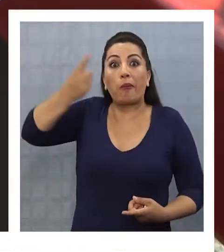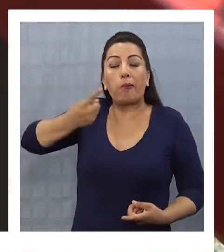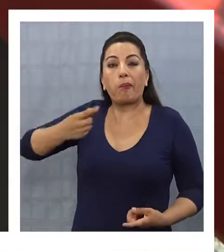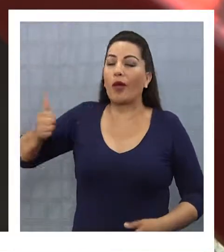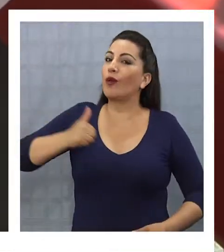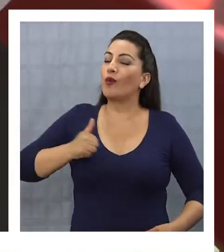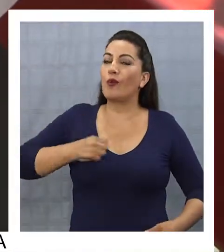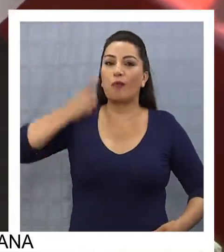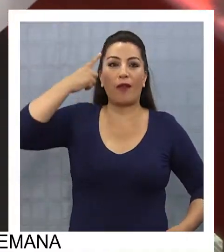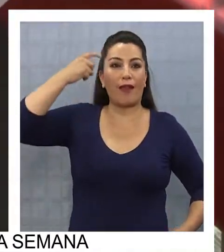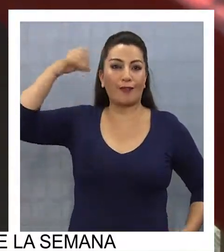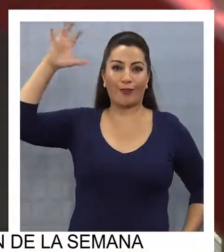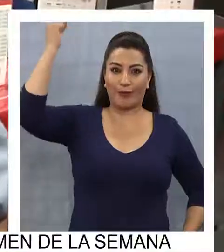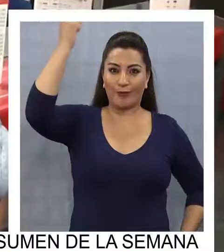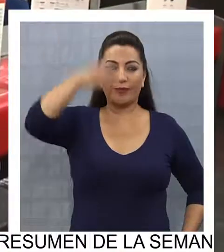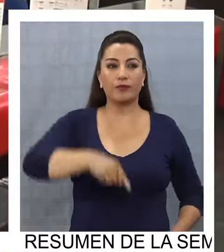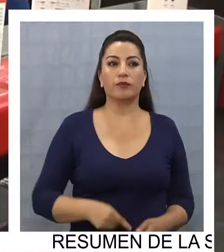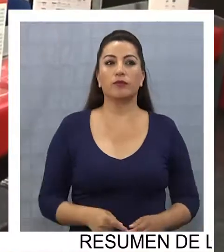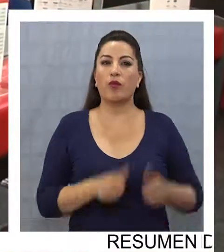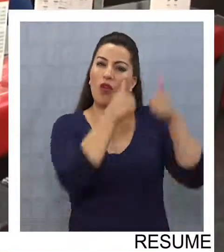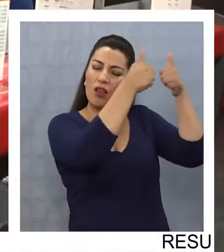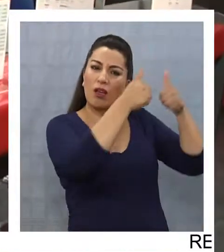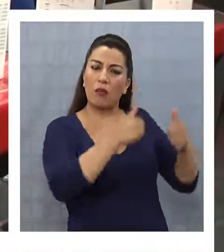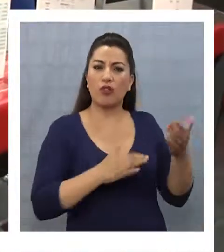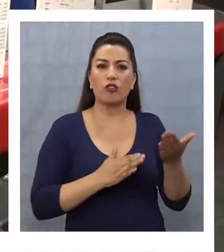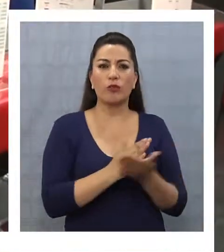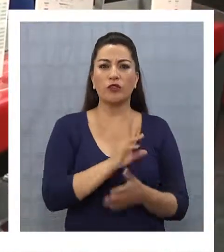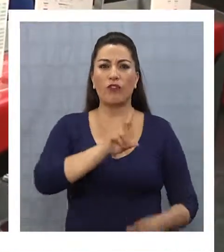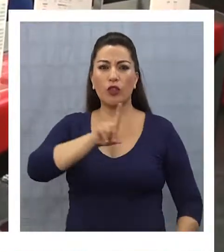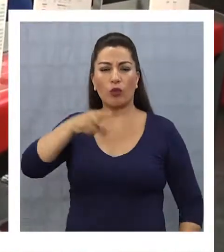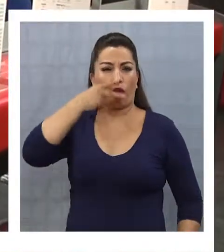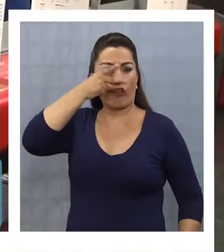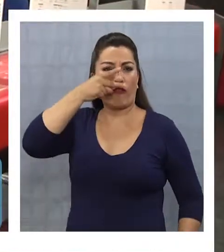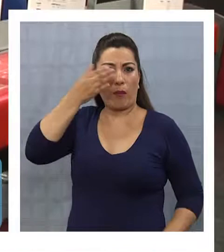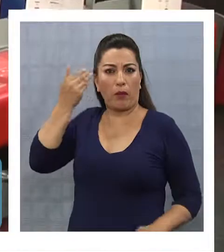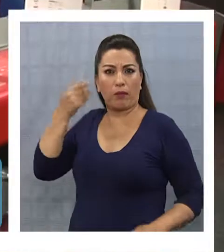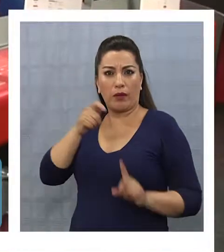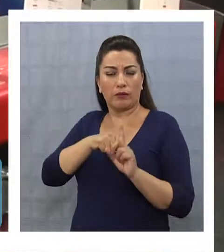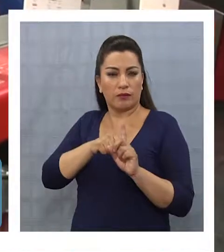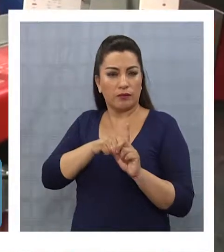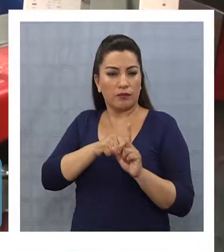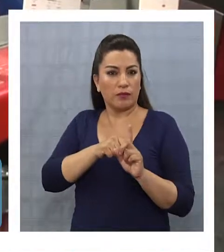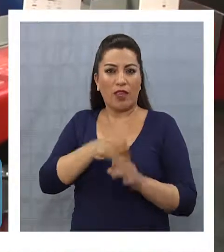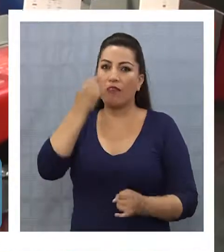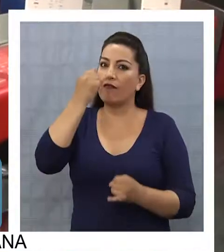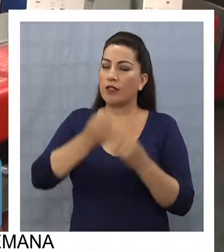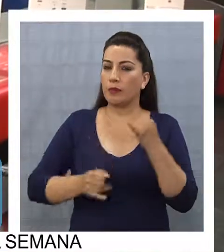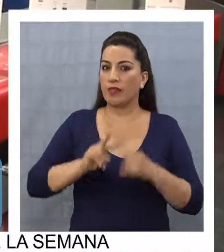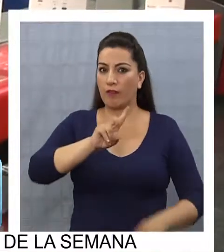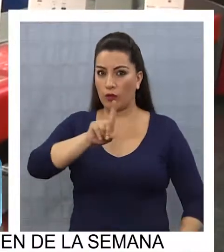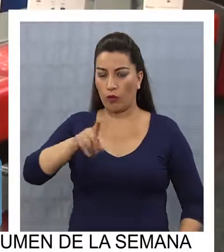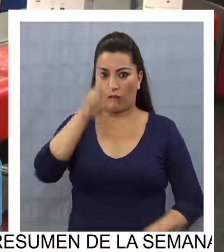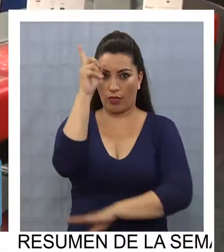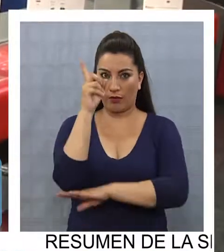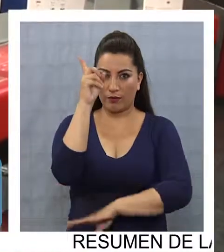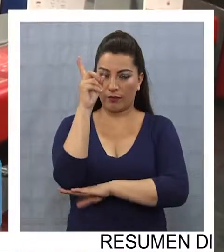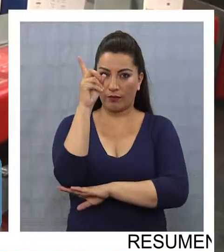cumpla sus sueños. La campaña comenzó el 21 de noviembre, finaliza 21 de diciembre.